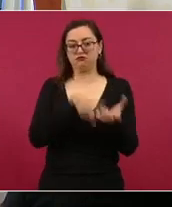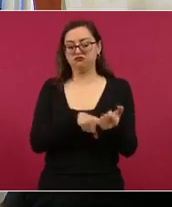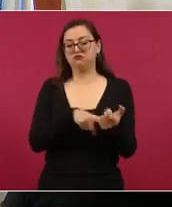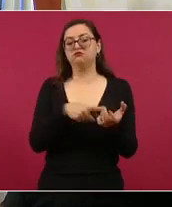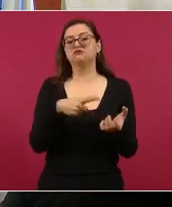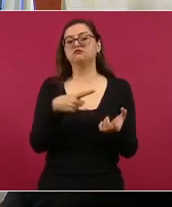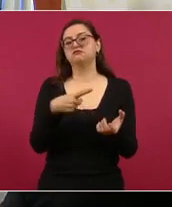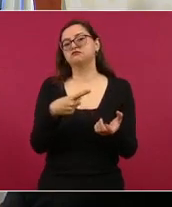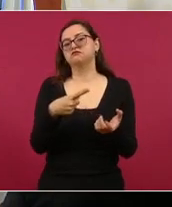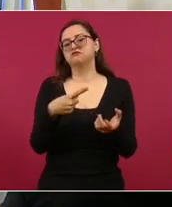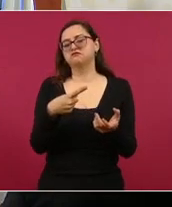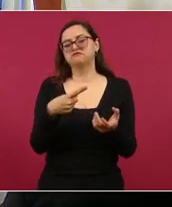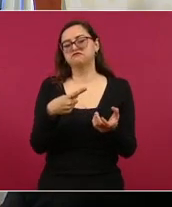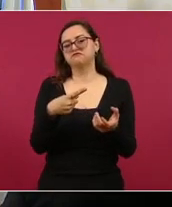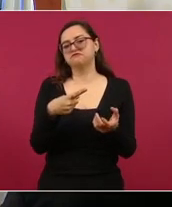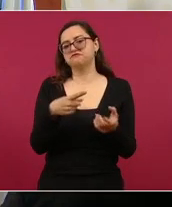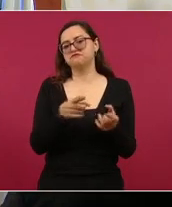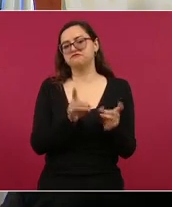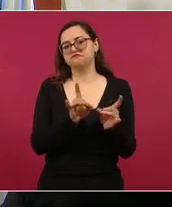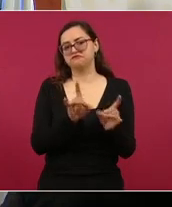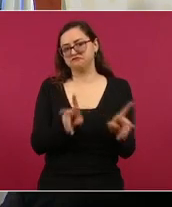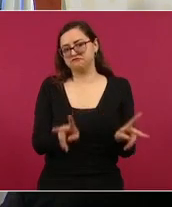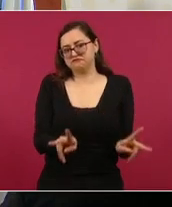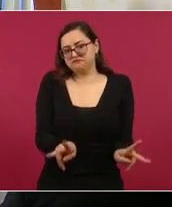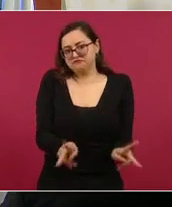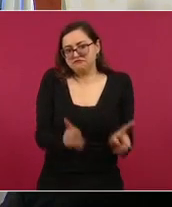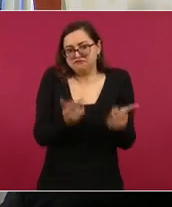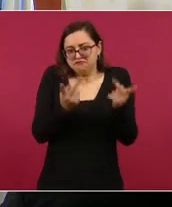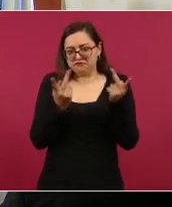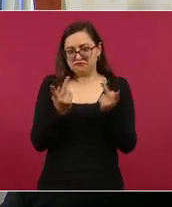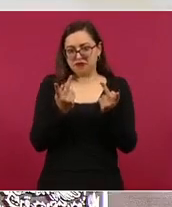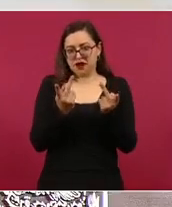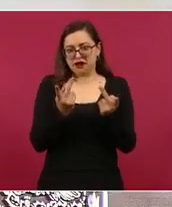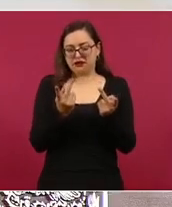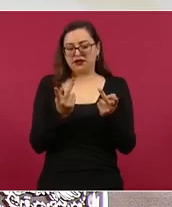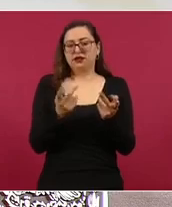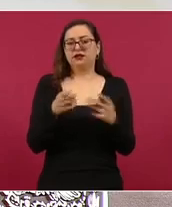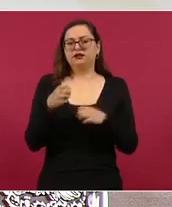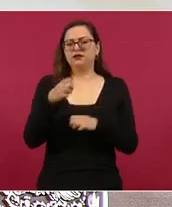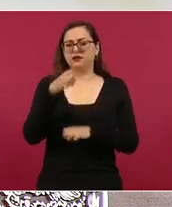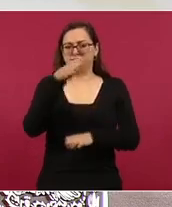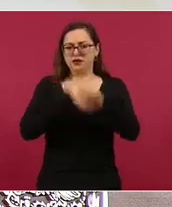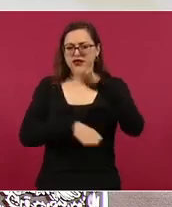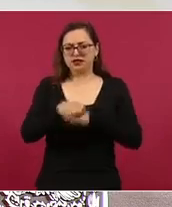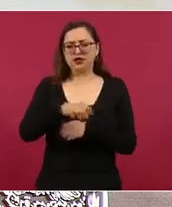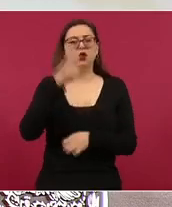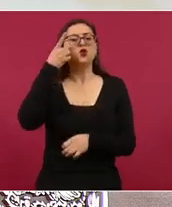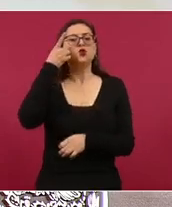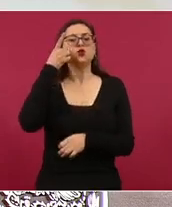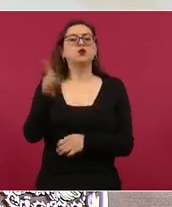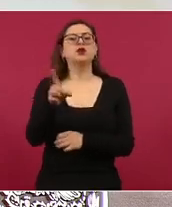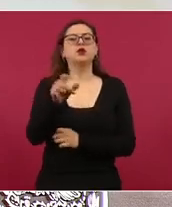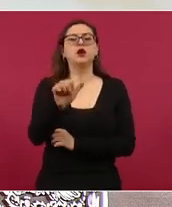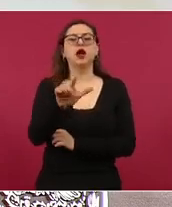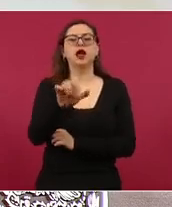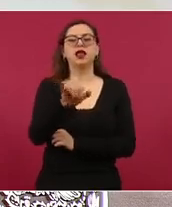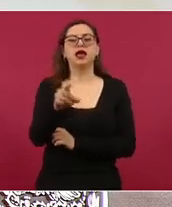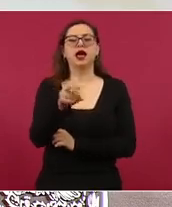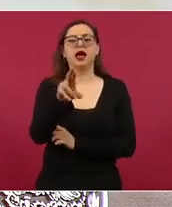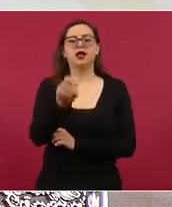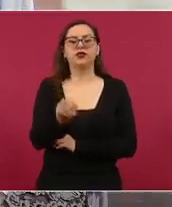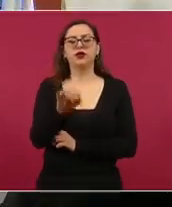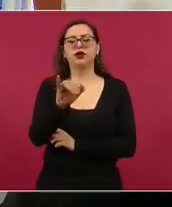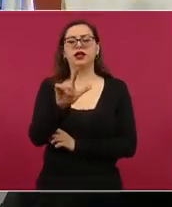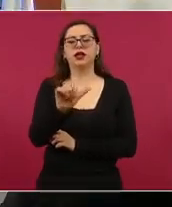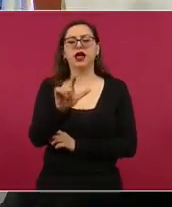tecnológicos. Y esta es la que vende la franquicia Club Delfines a una empresa que era propiedad de Alejandro Iragorri en